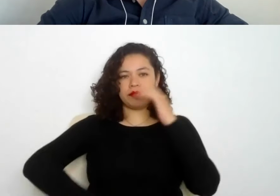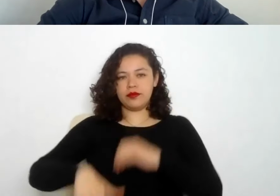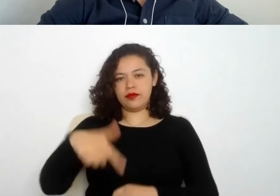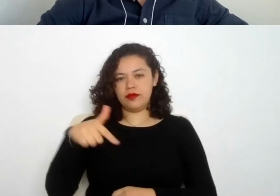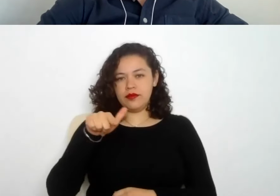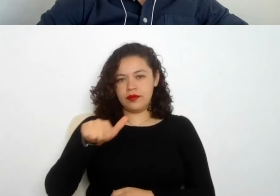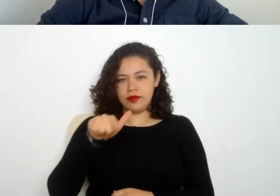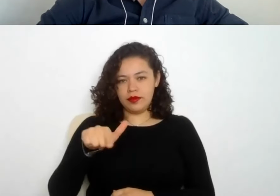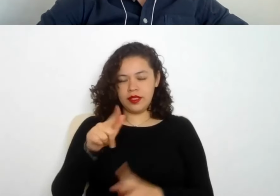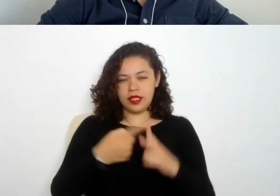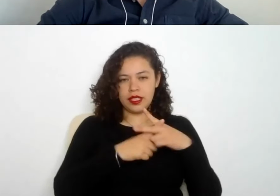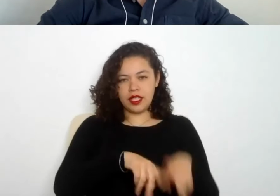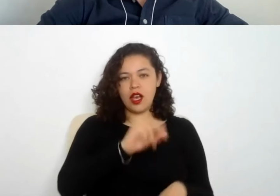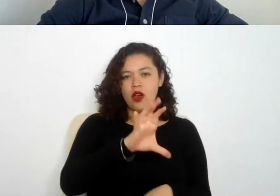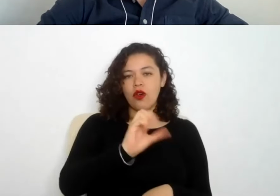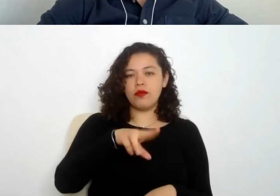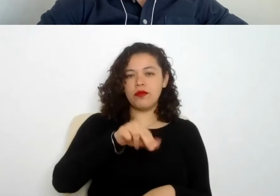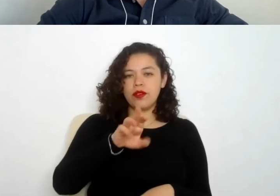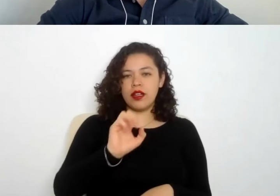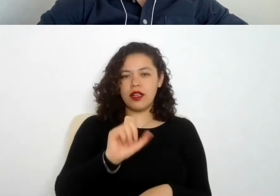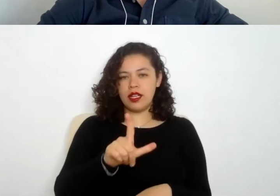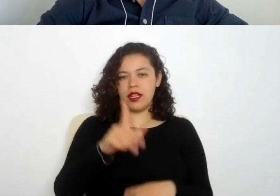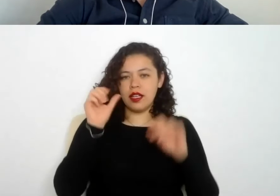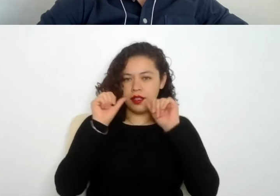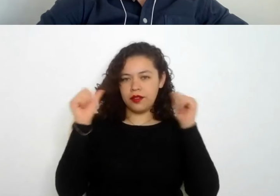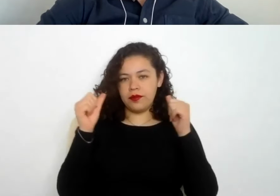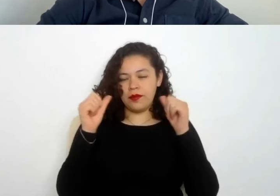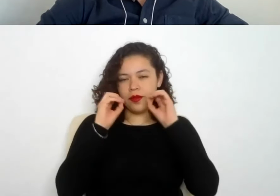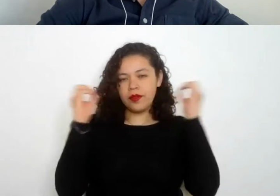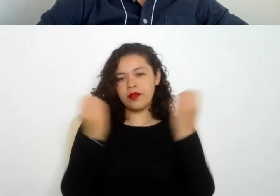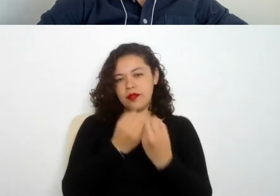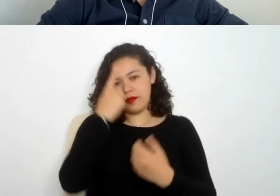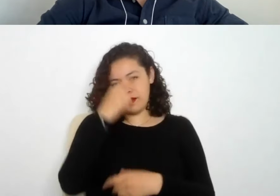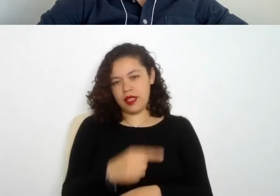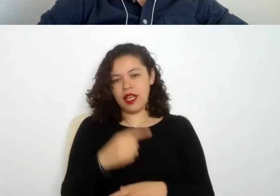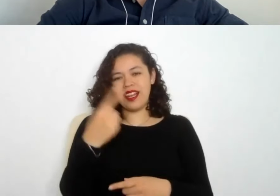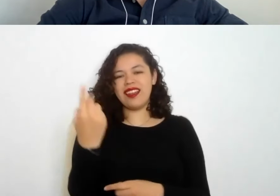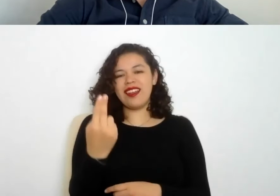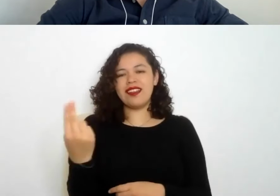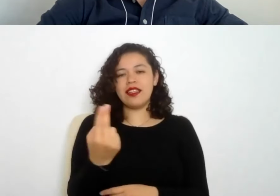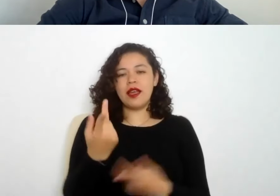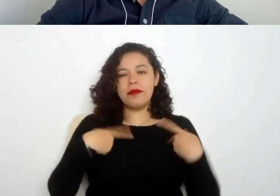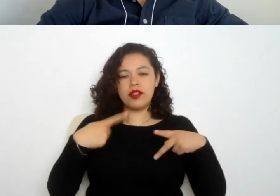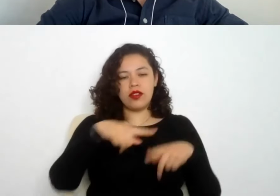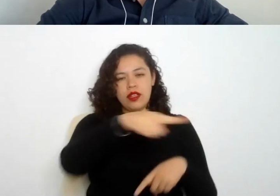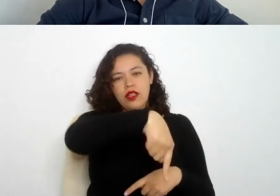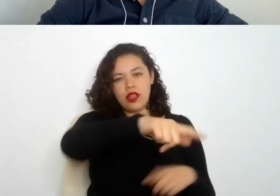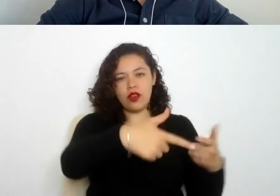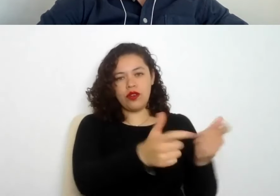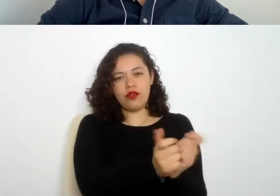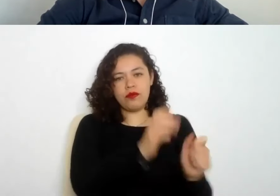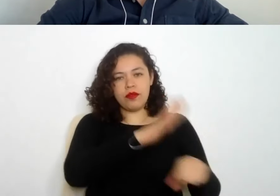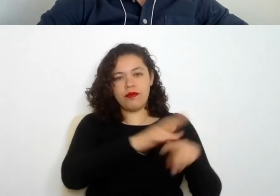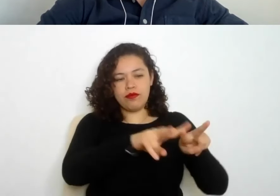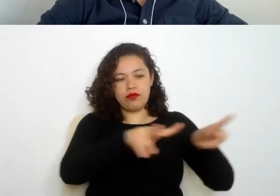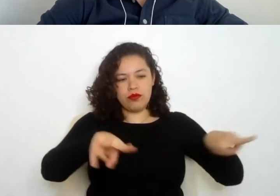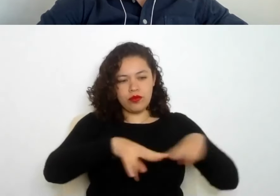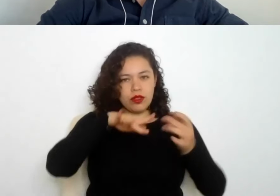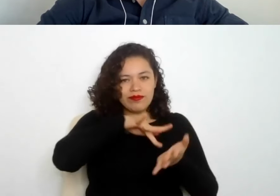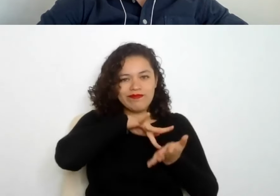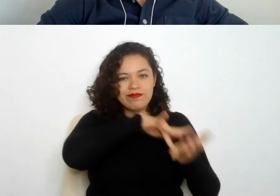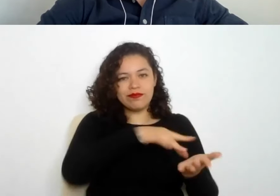Comunal. Esta organización nace justamente por la necesidad de apoyar a los grupos más vulnerables de México y